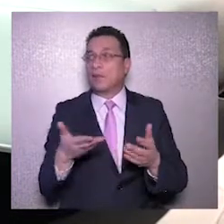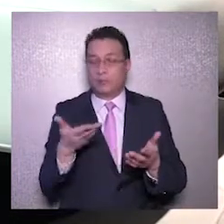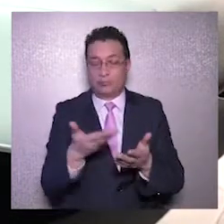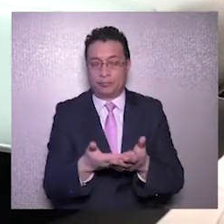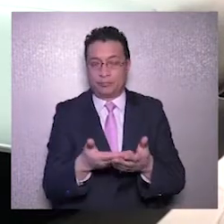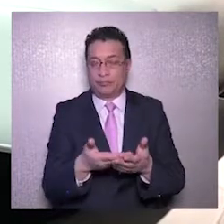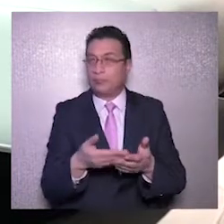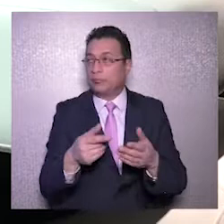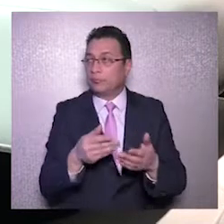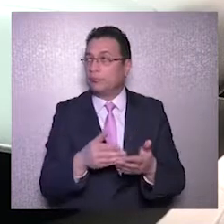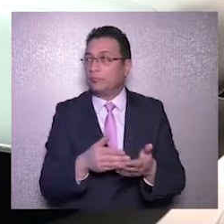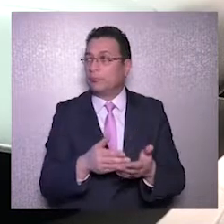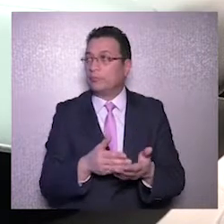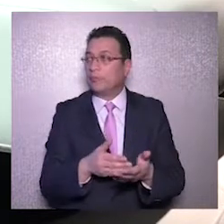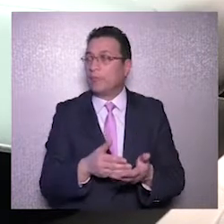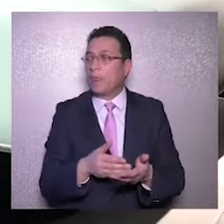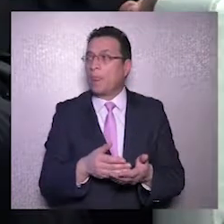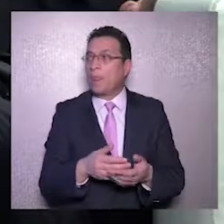ejecutar.